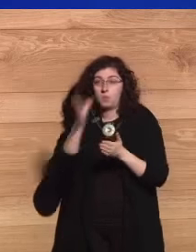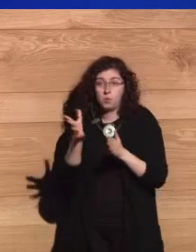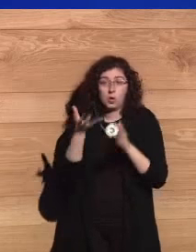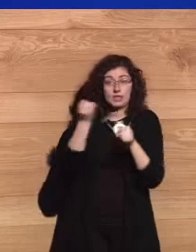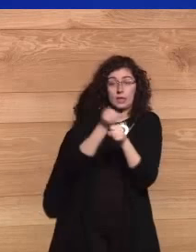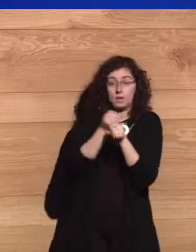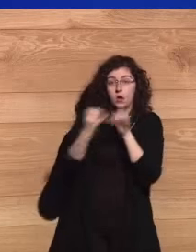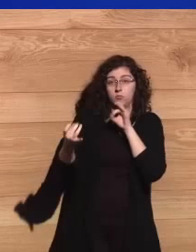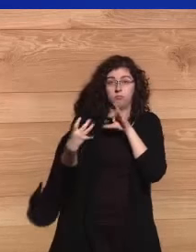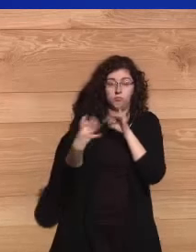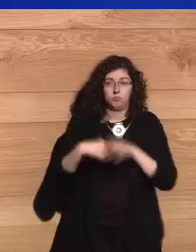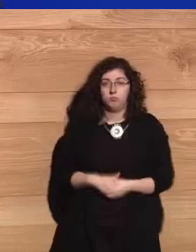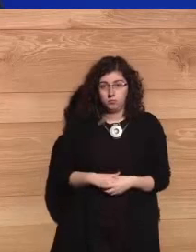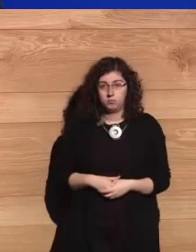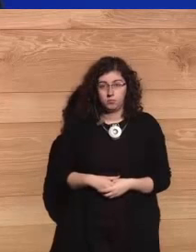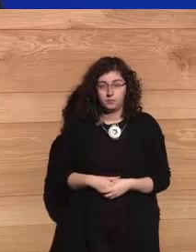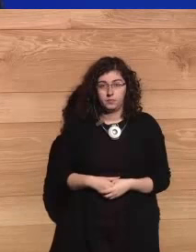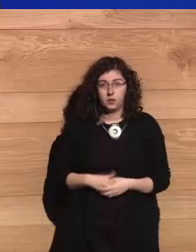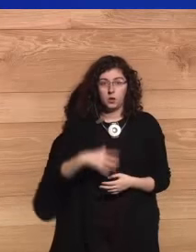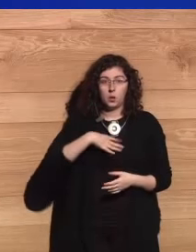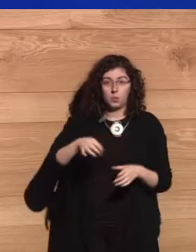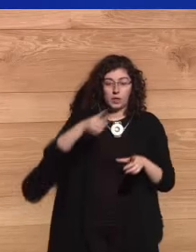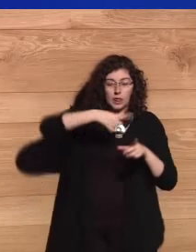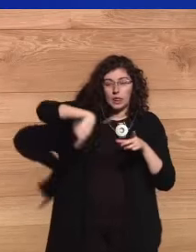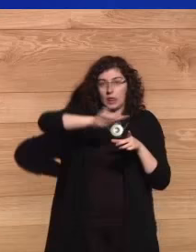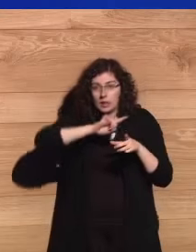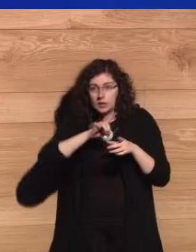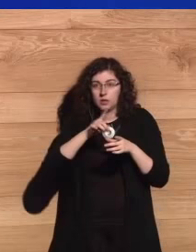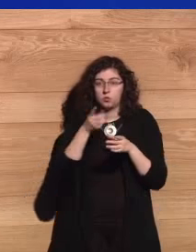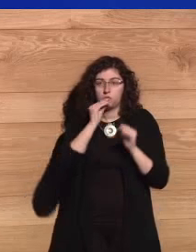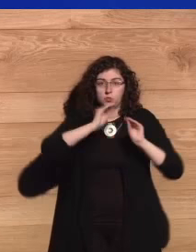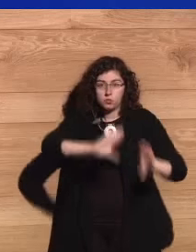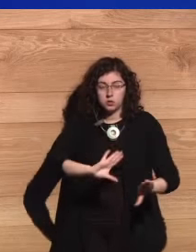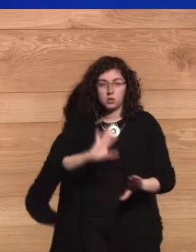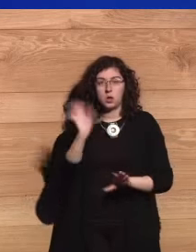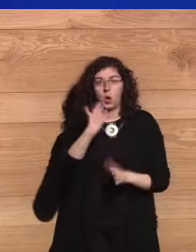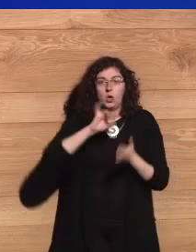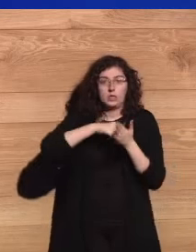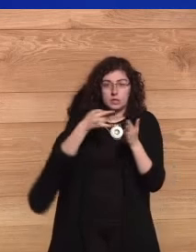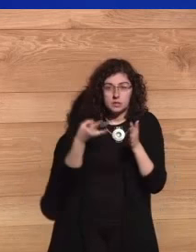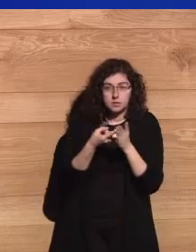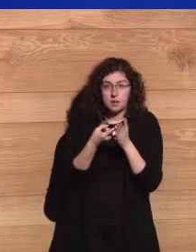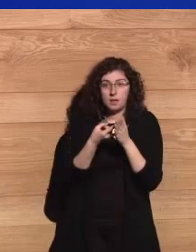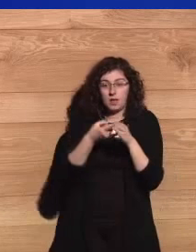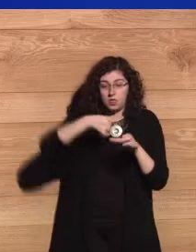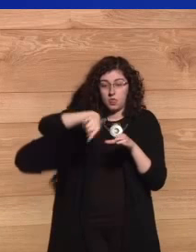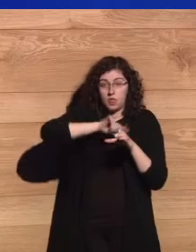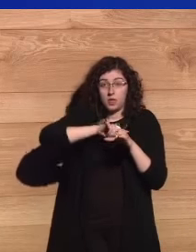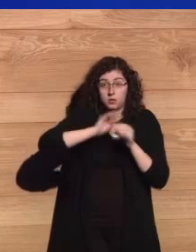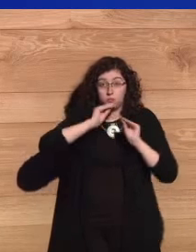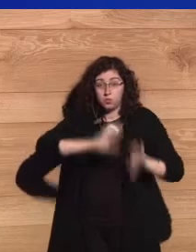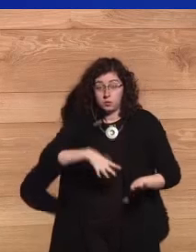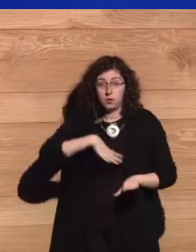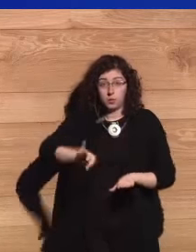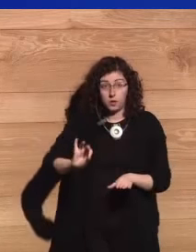era los elementos de discos, los sistemas, incluso los CDs, se pueden reemplazar